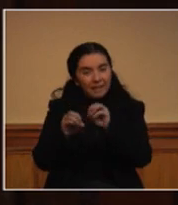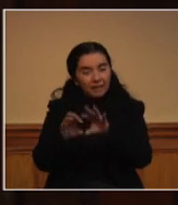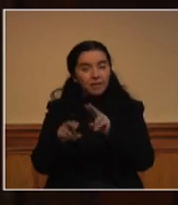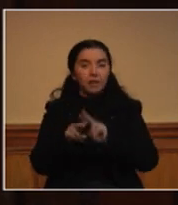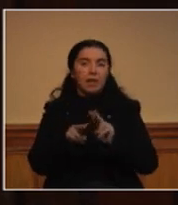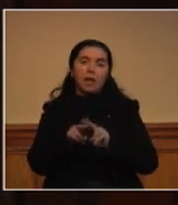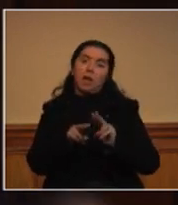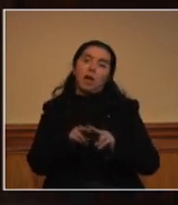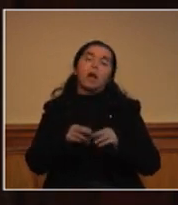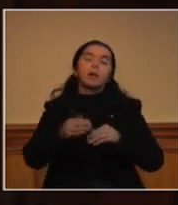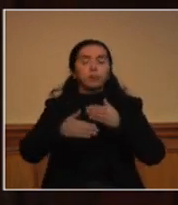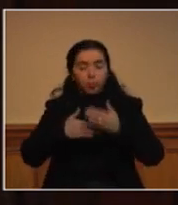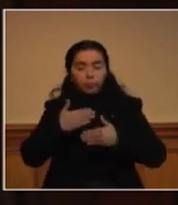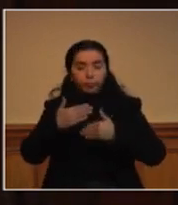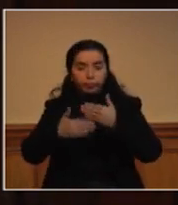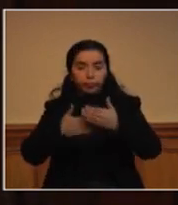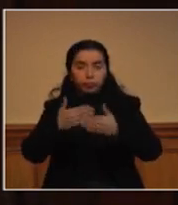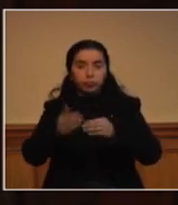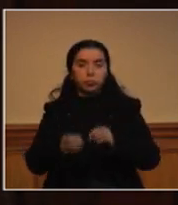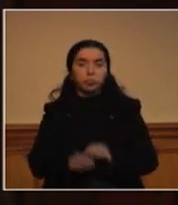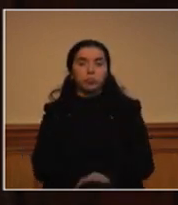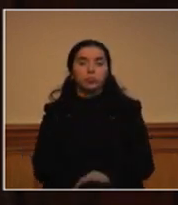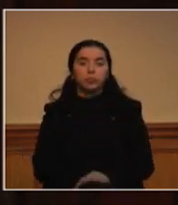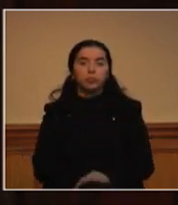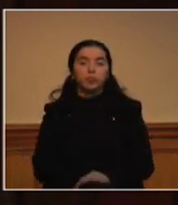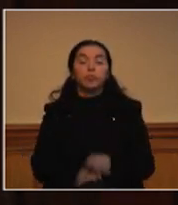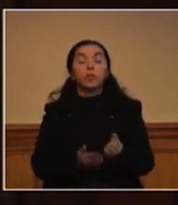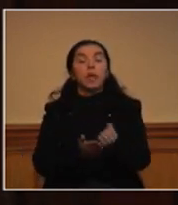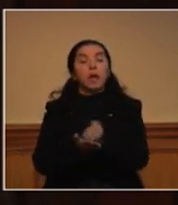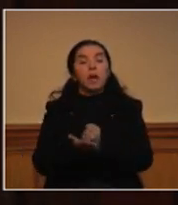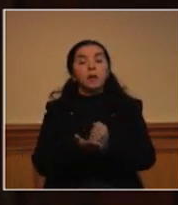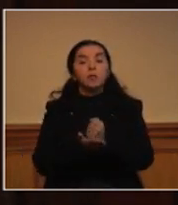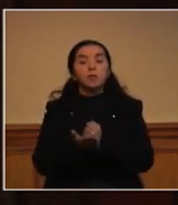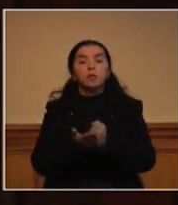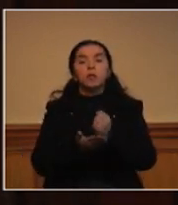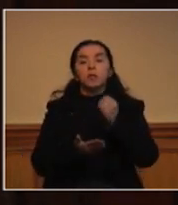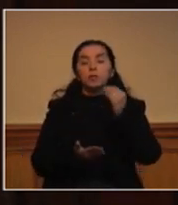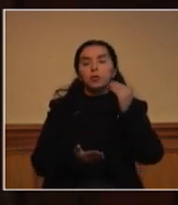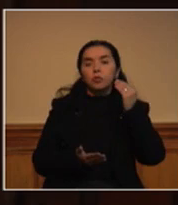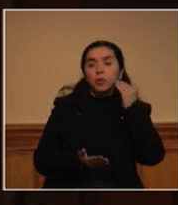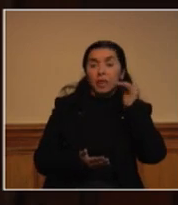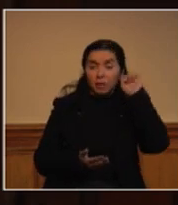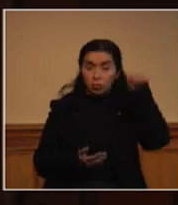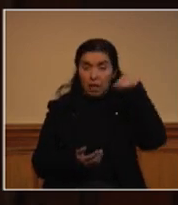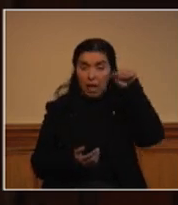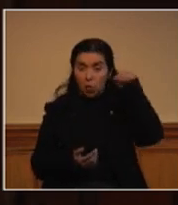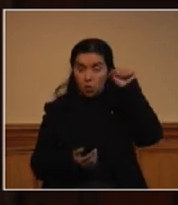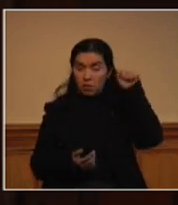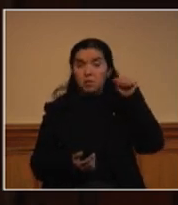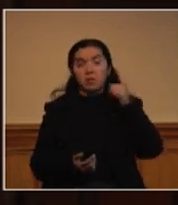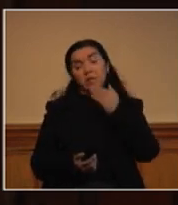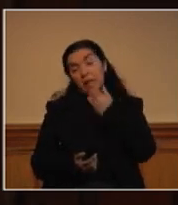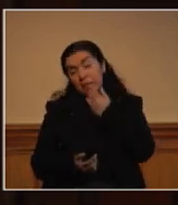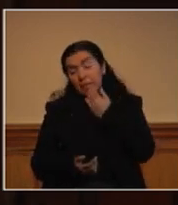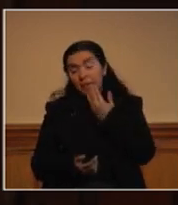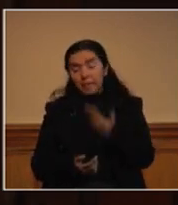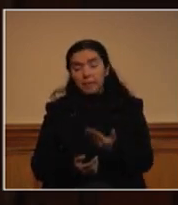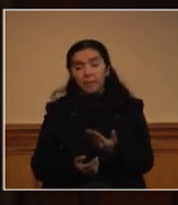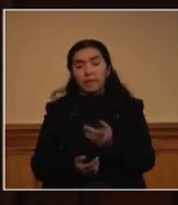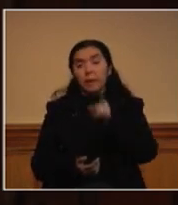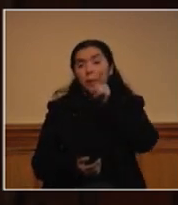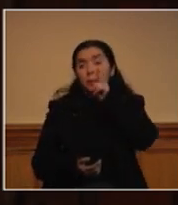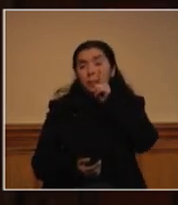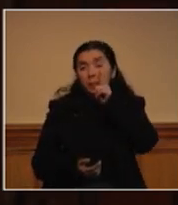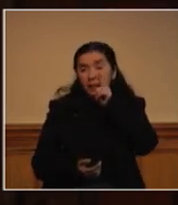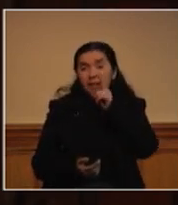realizando también en los centros. La Asociación de Niños con Trastorno del Espectro Autista también